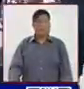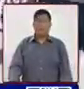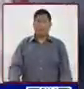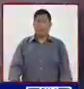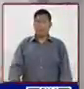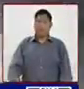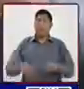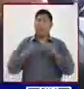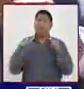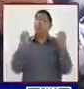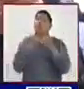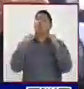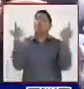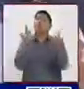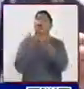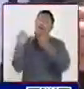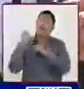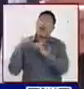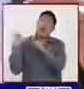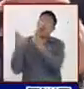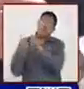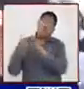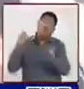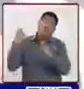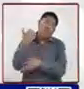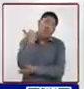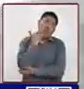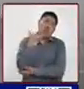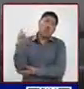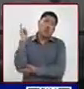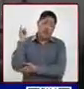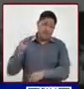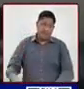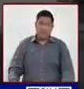Son organizaciones sociales, movimientos que llegan desde los yungas de La Paz.